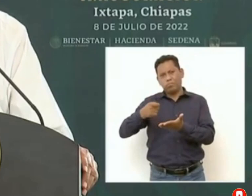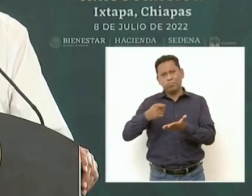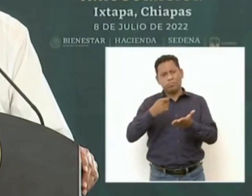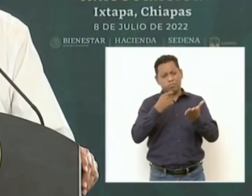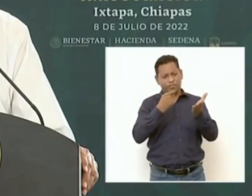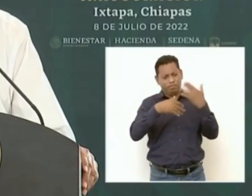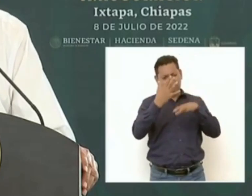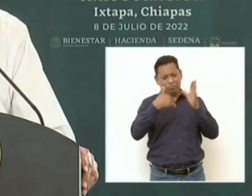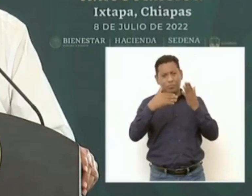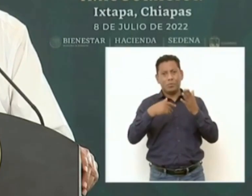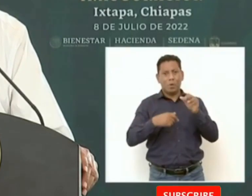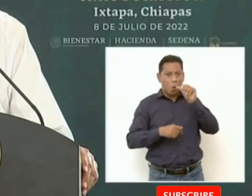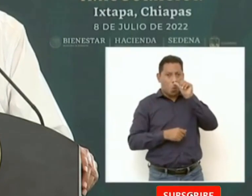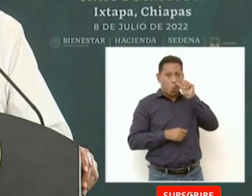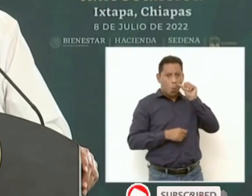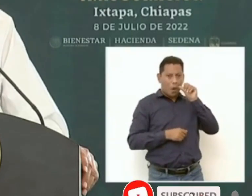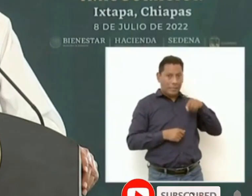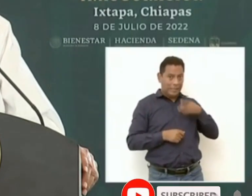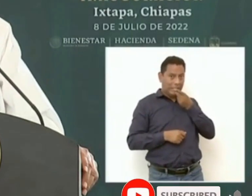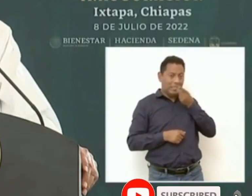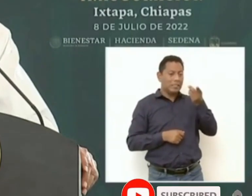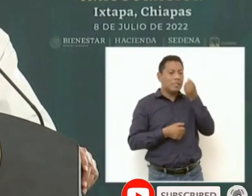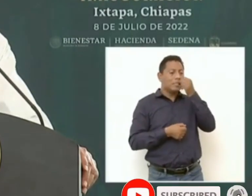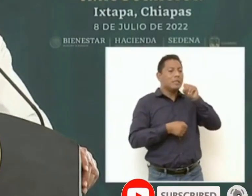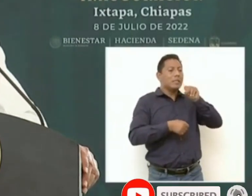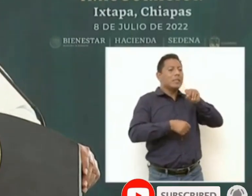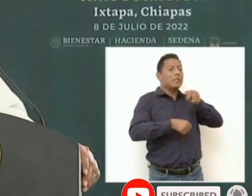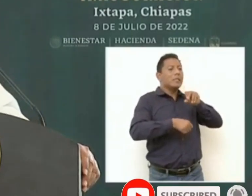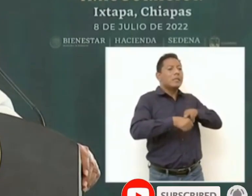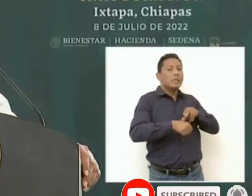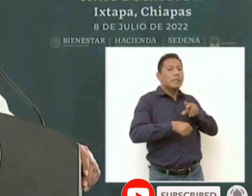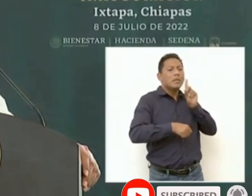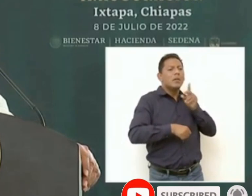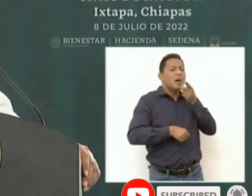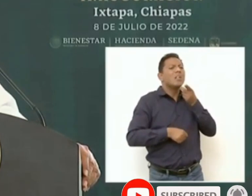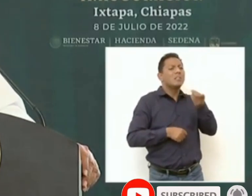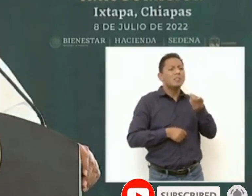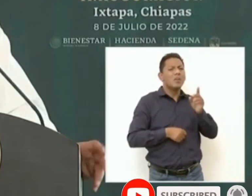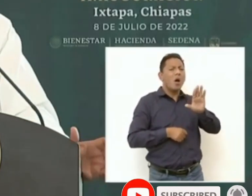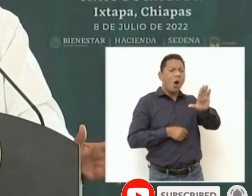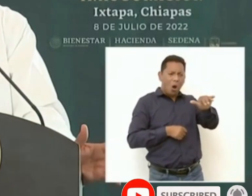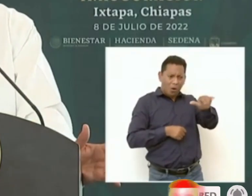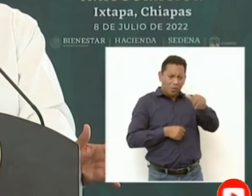en donde Juárez le dice a su secretario: oiga,